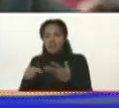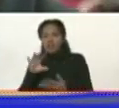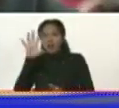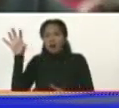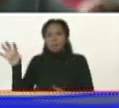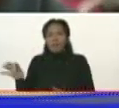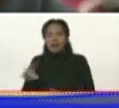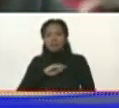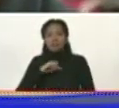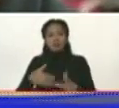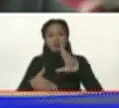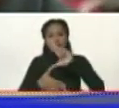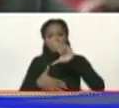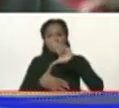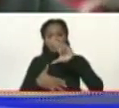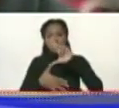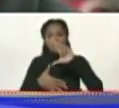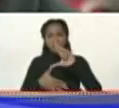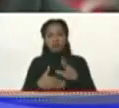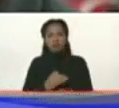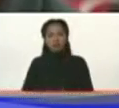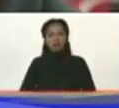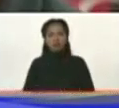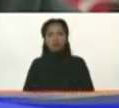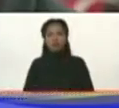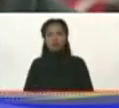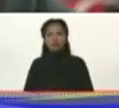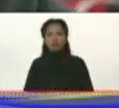países de nuestra América. Es